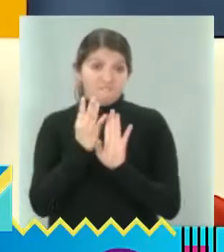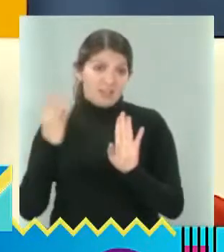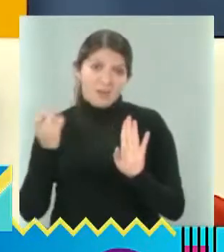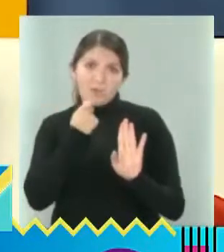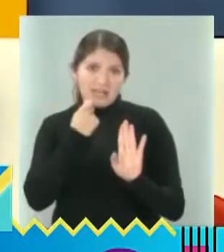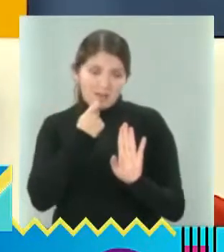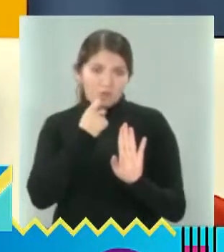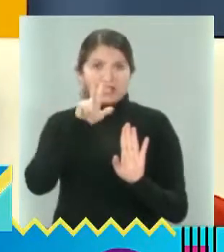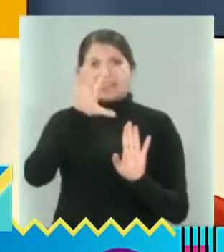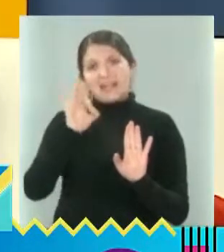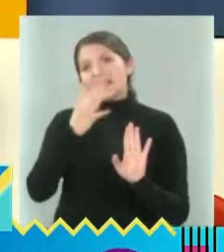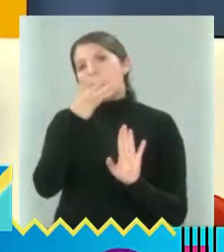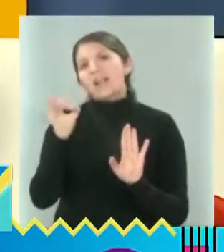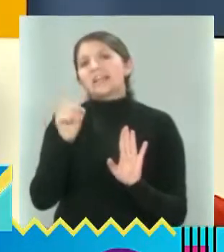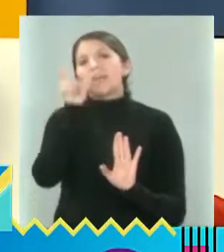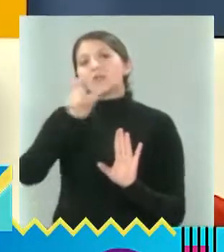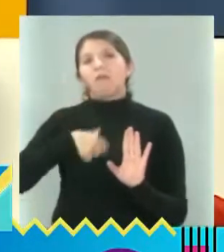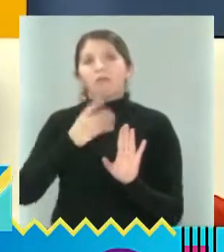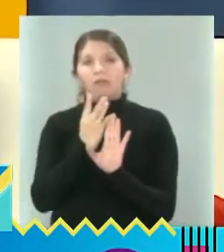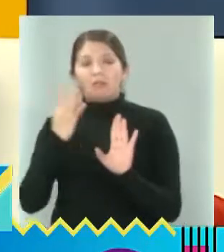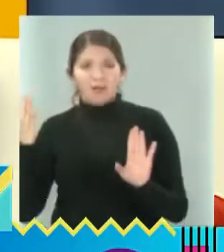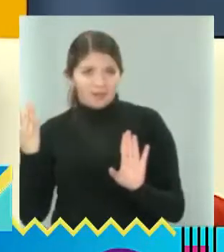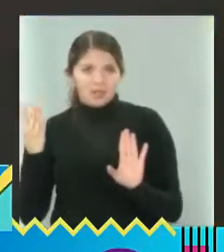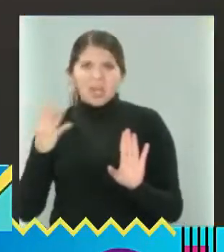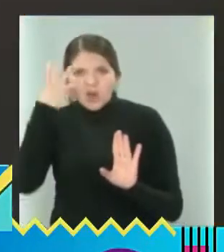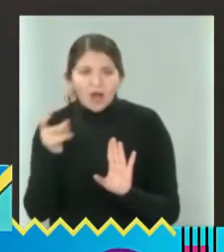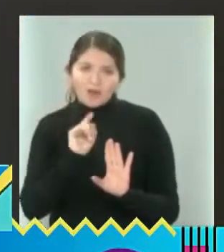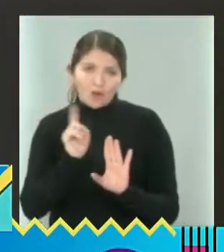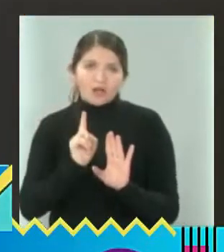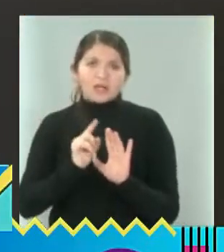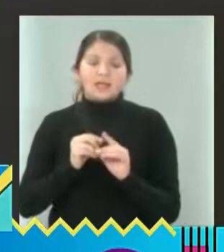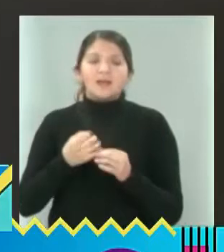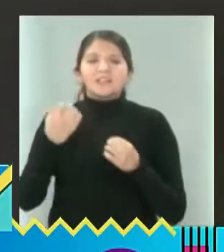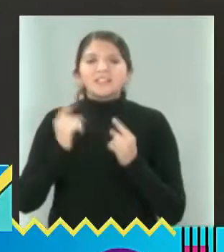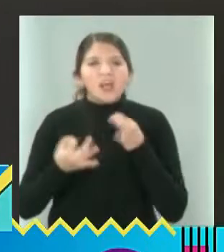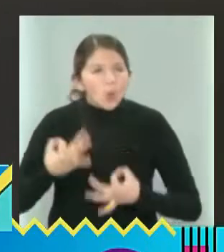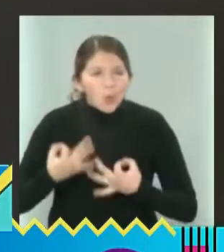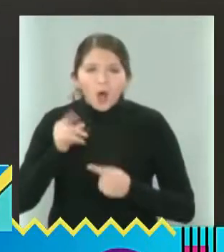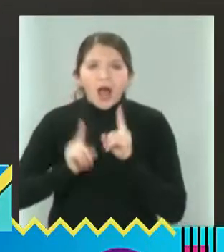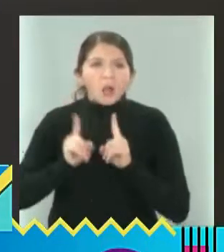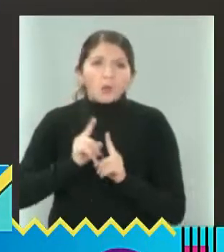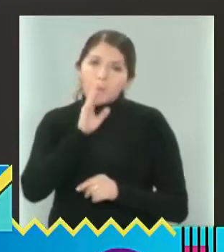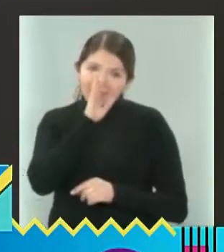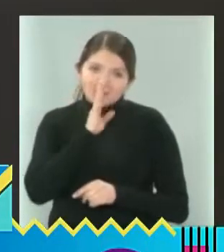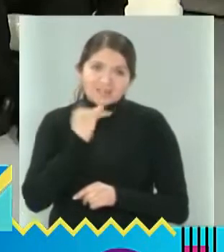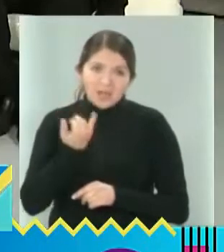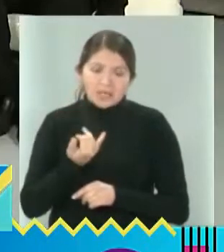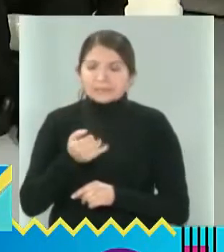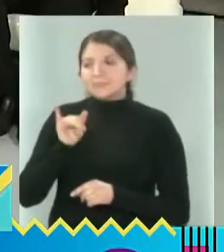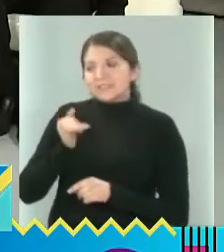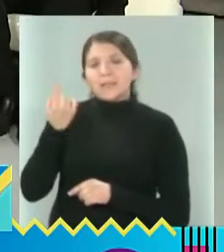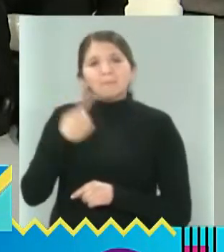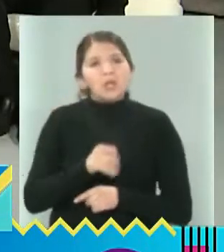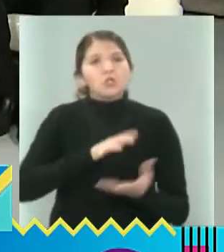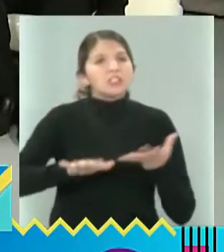enojados. Alguien debe haber dicho, cálmense, no y había bastantes que sí, pero también sonaba mucho lo otro. Pero está bien,